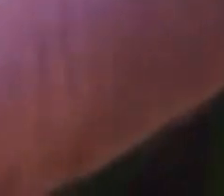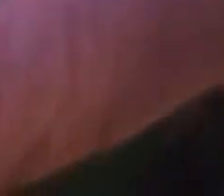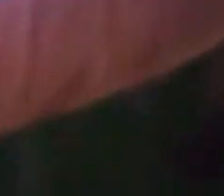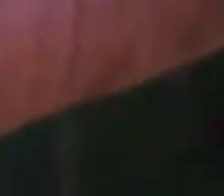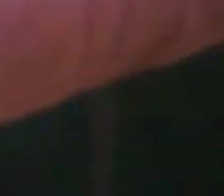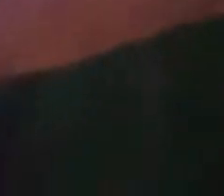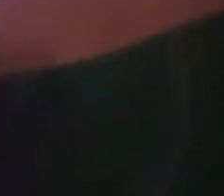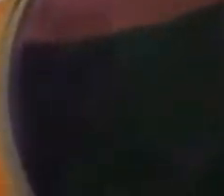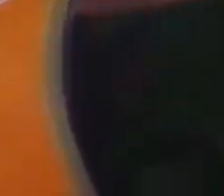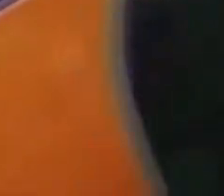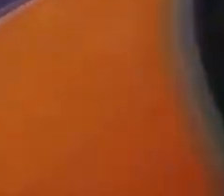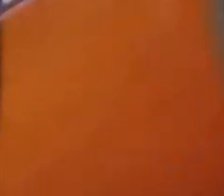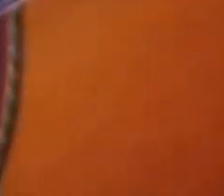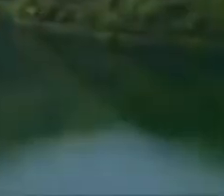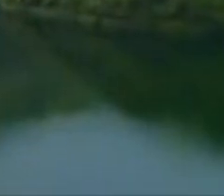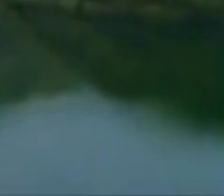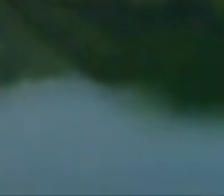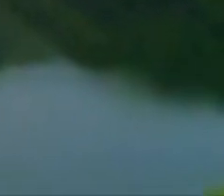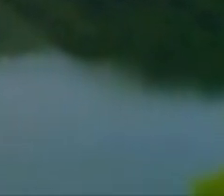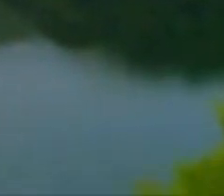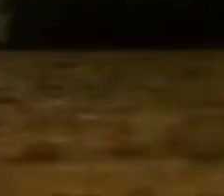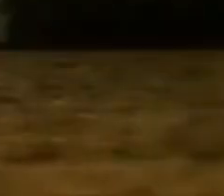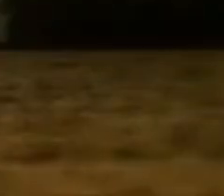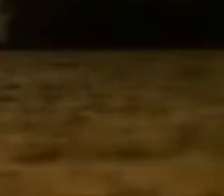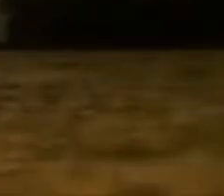Sus lagos son serenata,